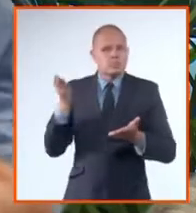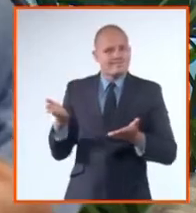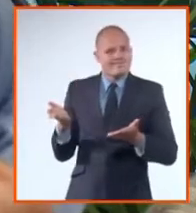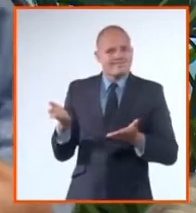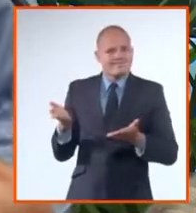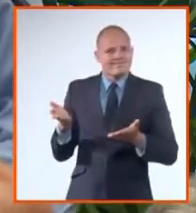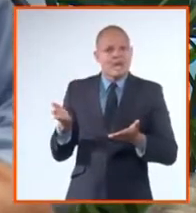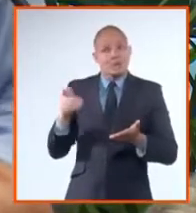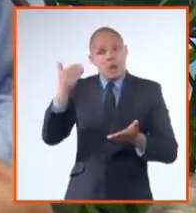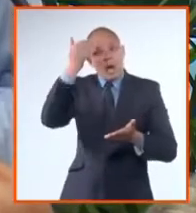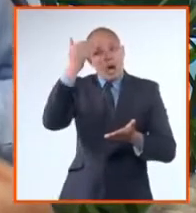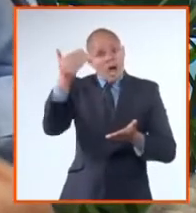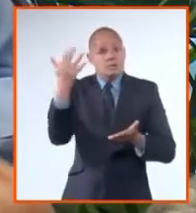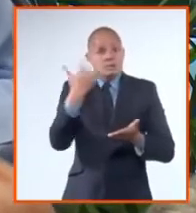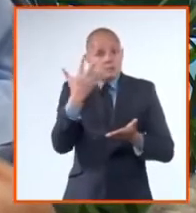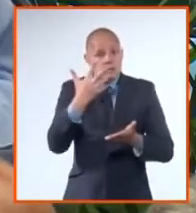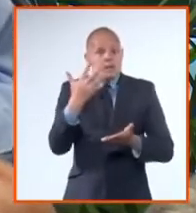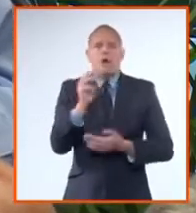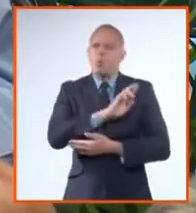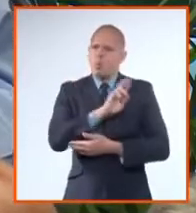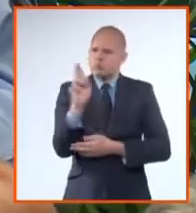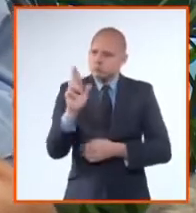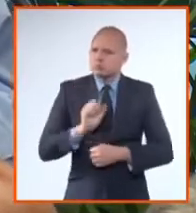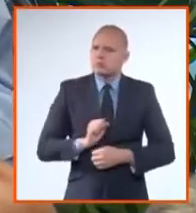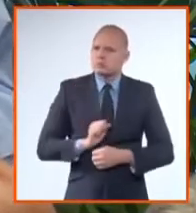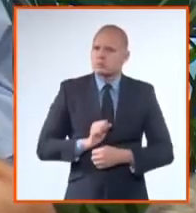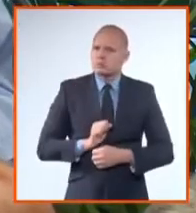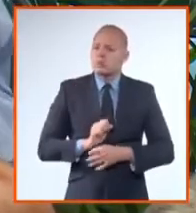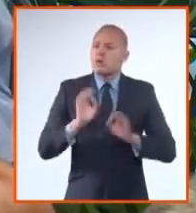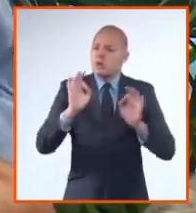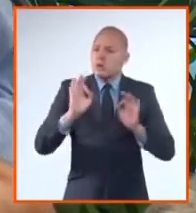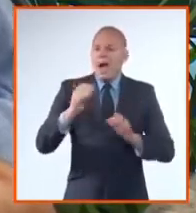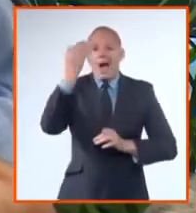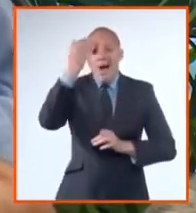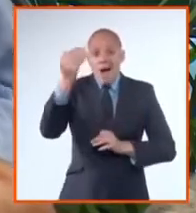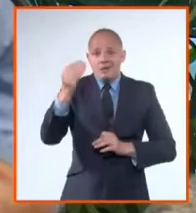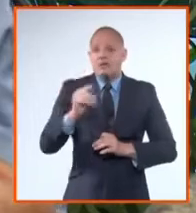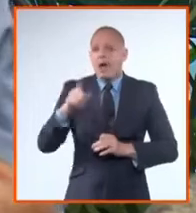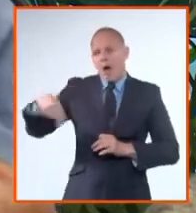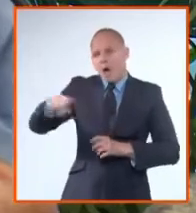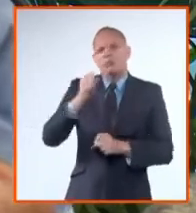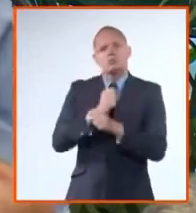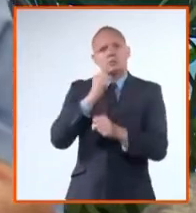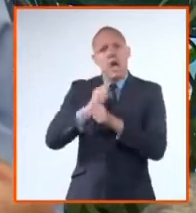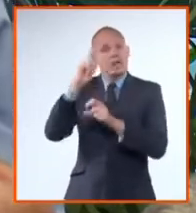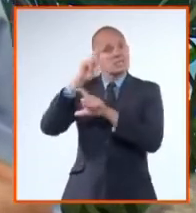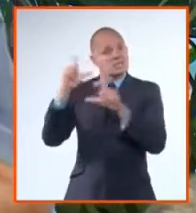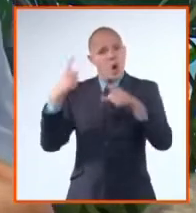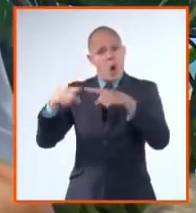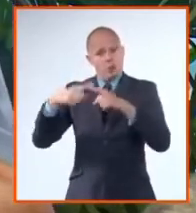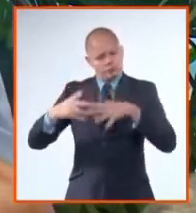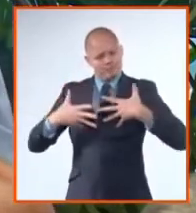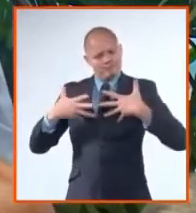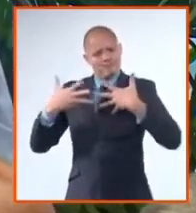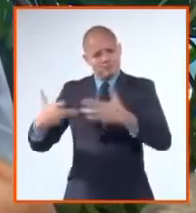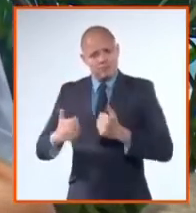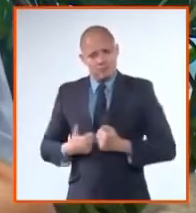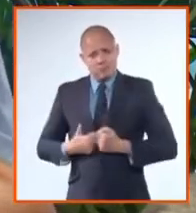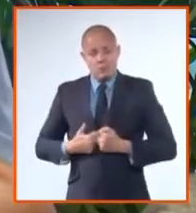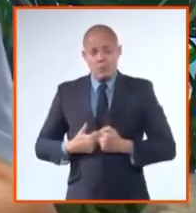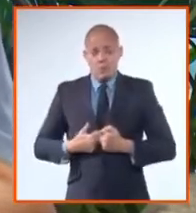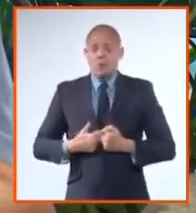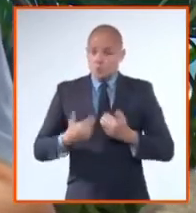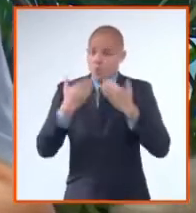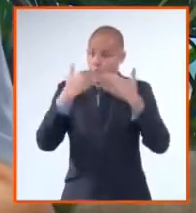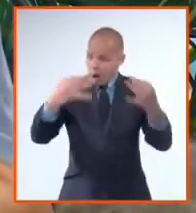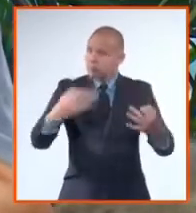de la Revolución cubana. Eso es lo primero que quería decir, lo digo con pleno sentimiento, con plena